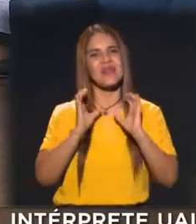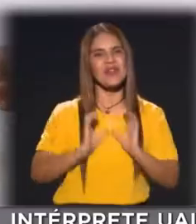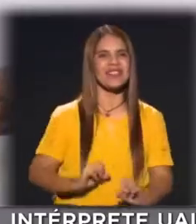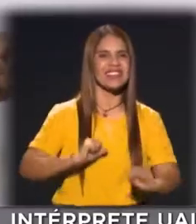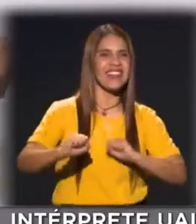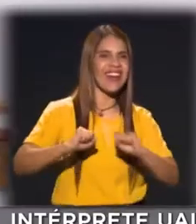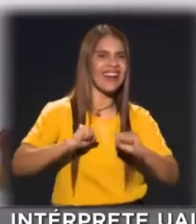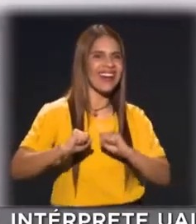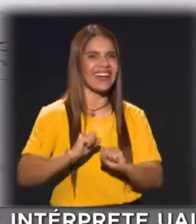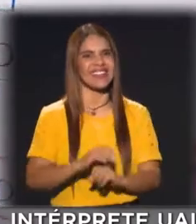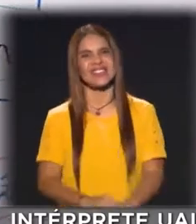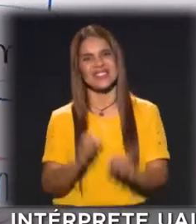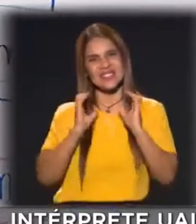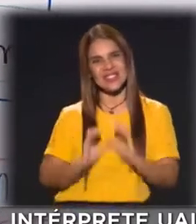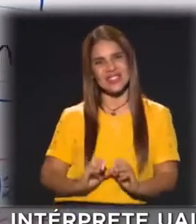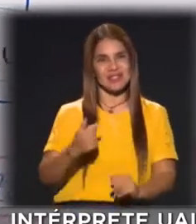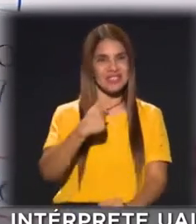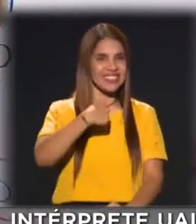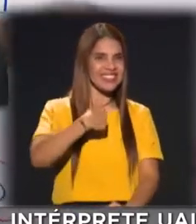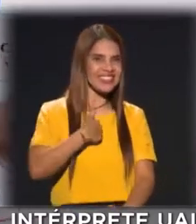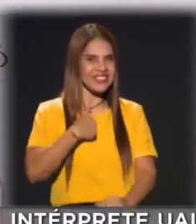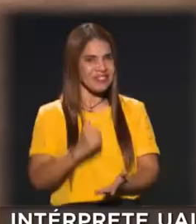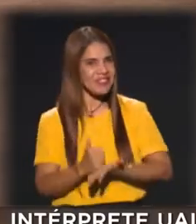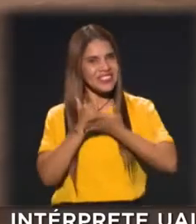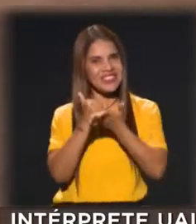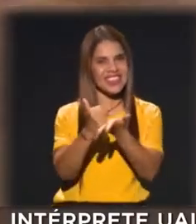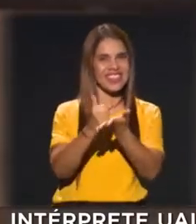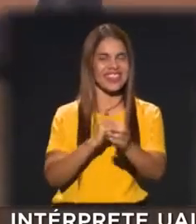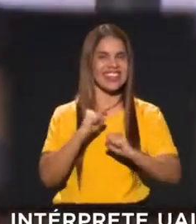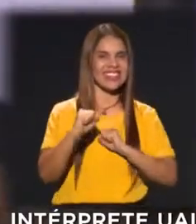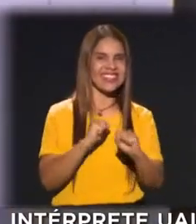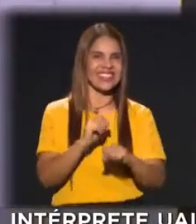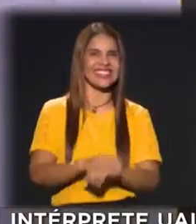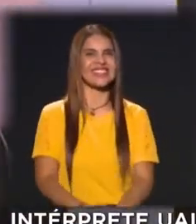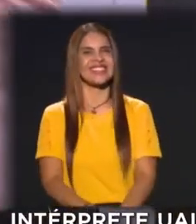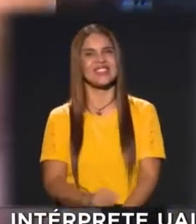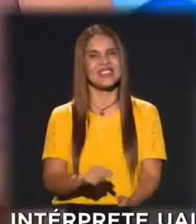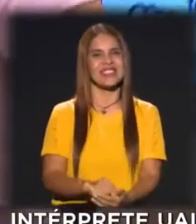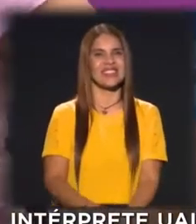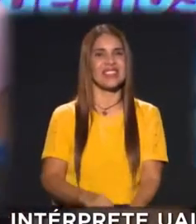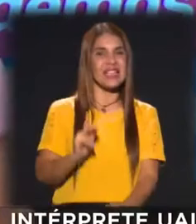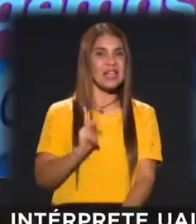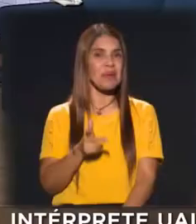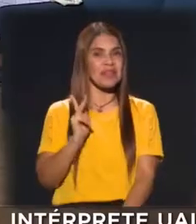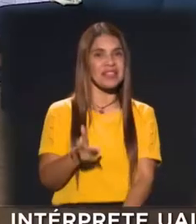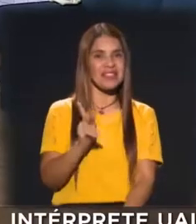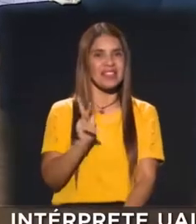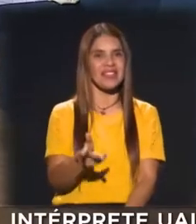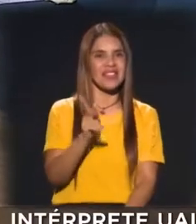Oiga. Hoy mi cuerpo se va a activar. Y yo le voy a ayudar. Y usted me va a ayudar. Caminando,